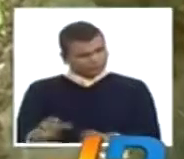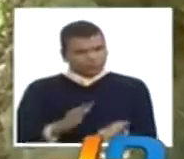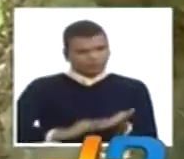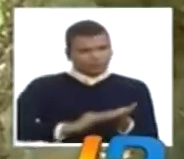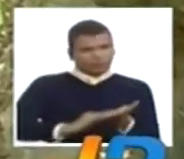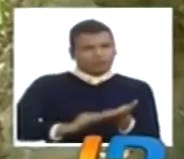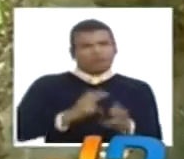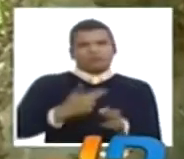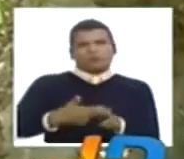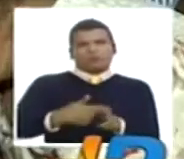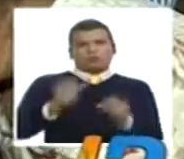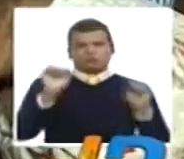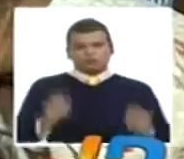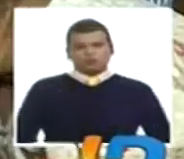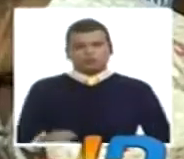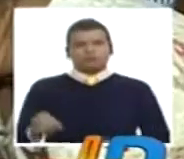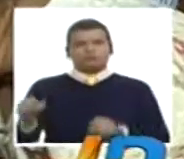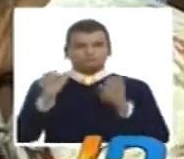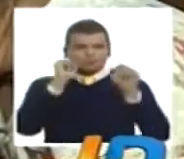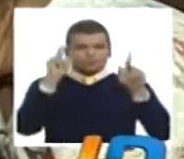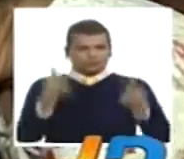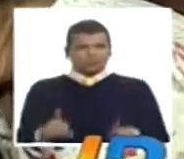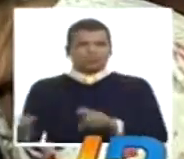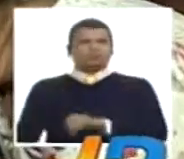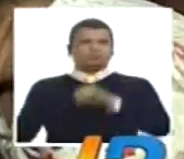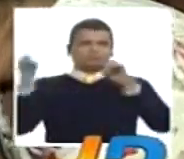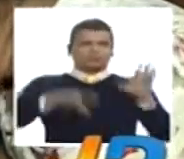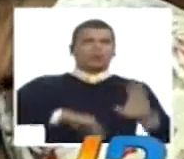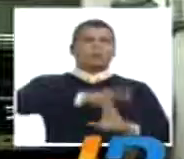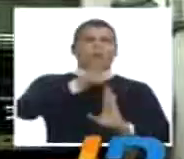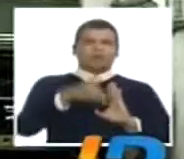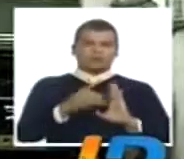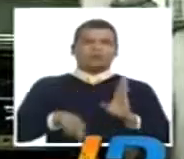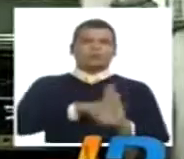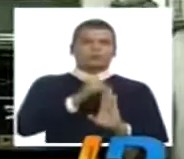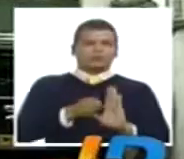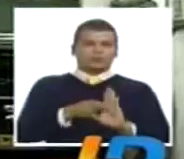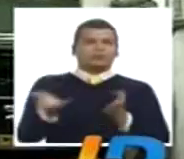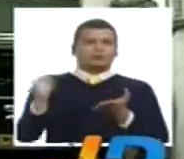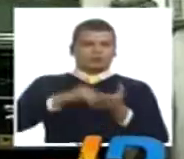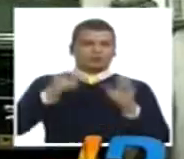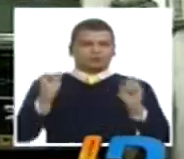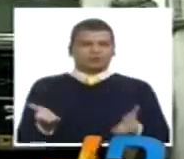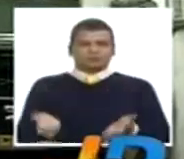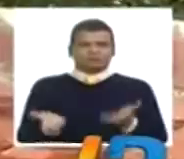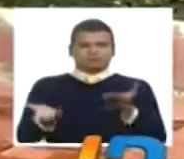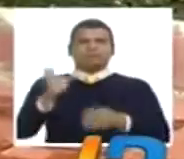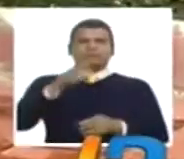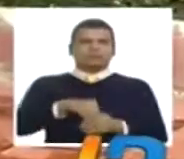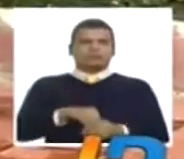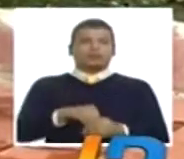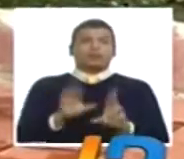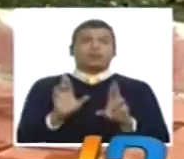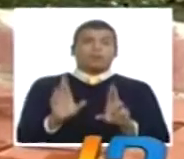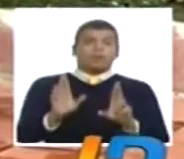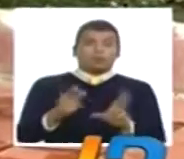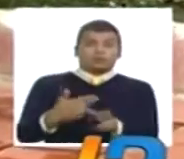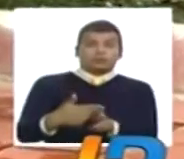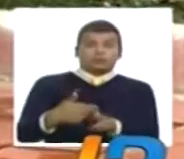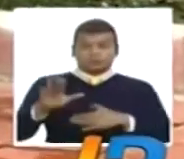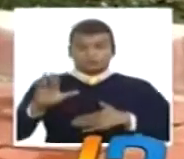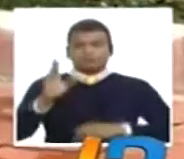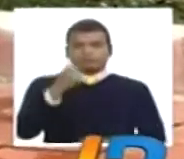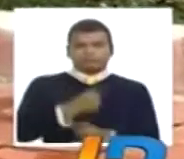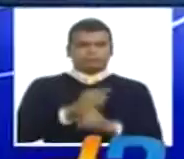pronta solución que permita regresarle la tranquilidad a esta mujer y la oportunidad de disfrutar de su casa. Ella espera que esta vez la promesa